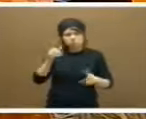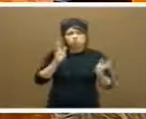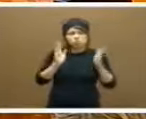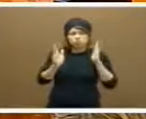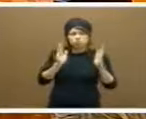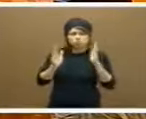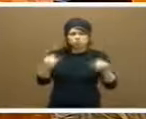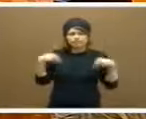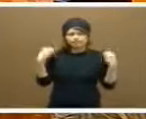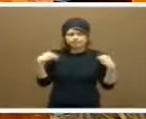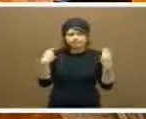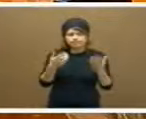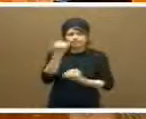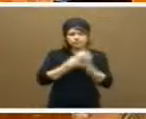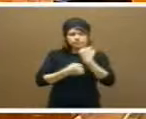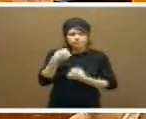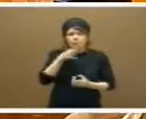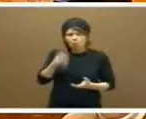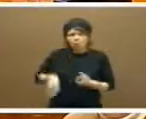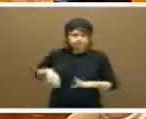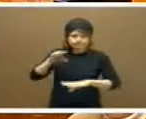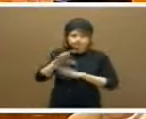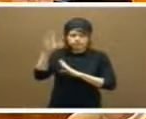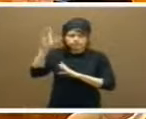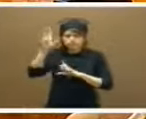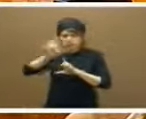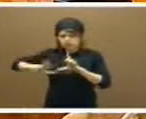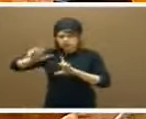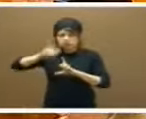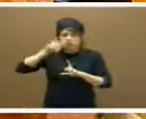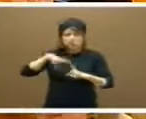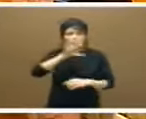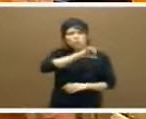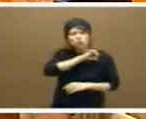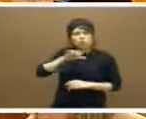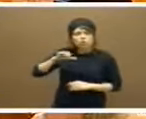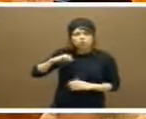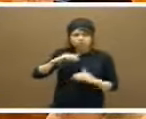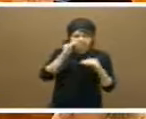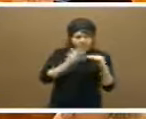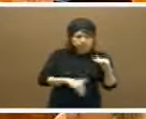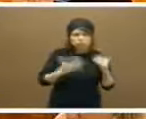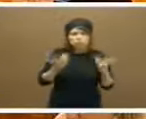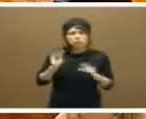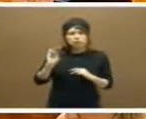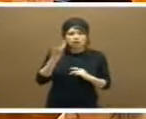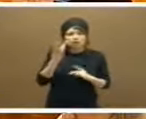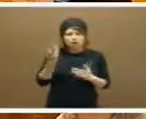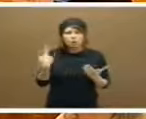económicas la parte que tienen que aportar el Estado y, sobre todo, la comunidad autónoma, sea la menor posible. En tercer